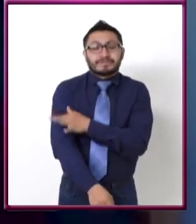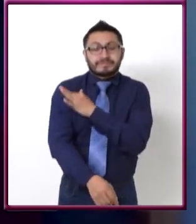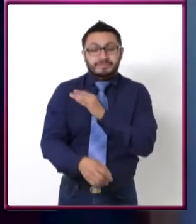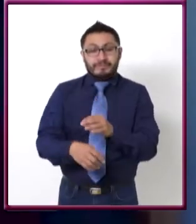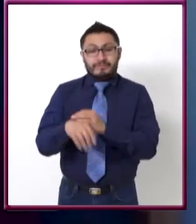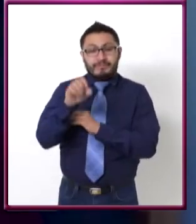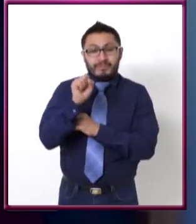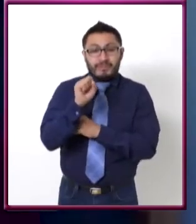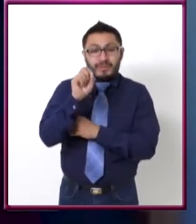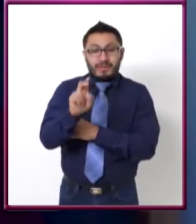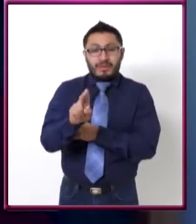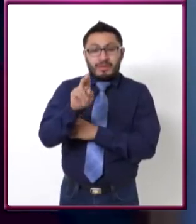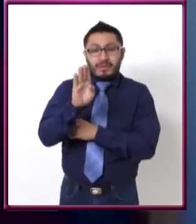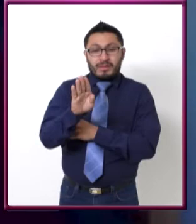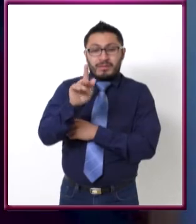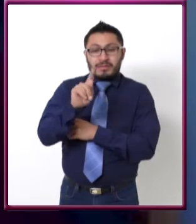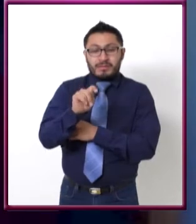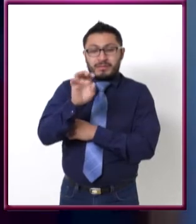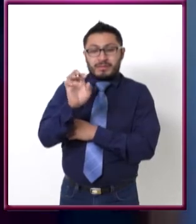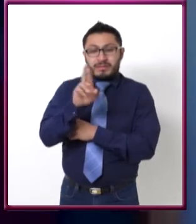emociones subterráneas